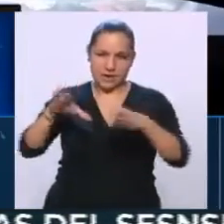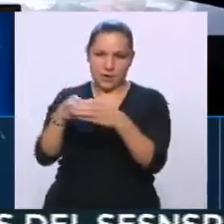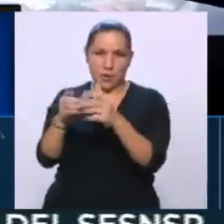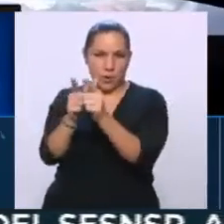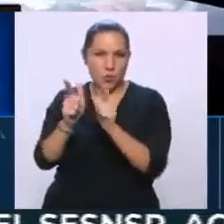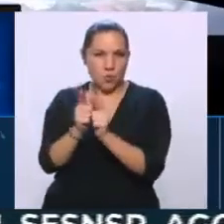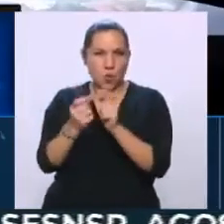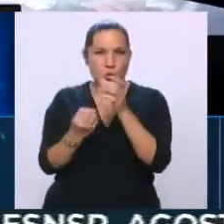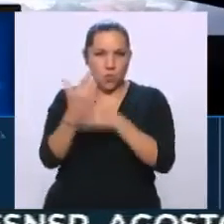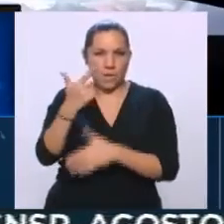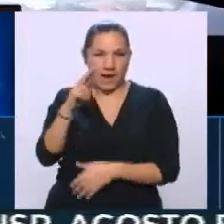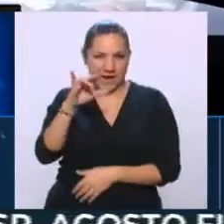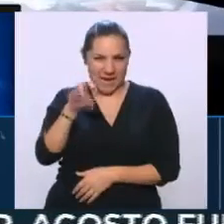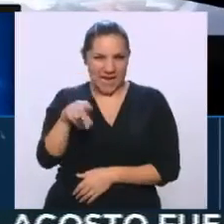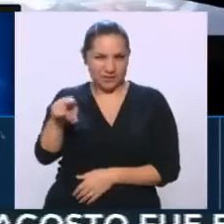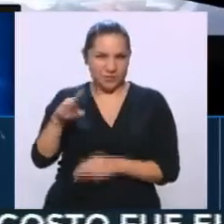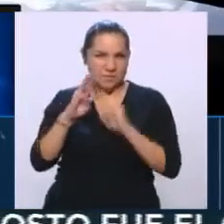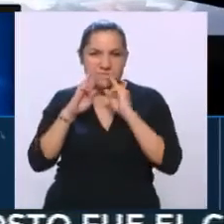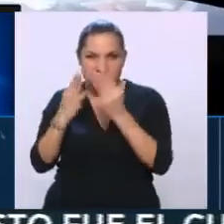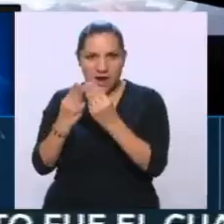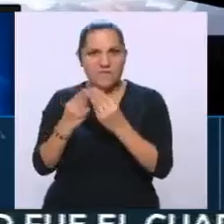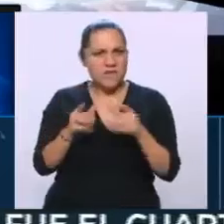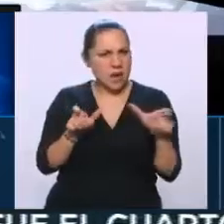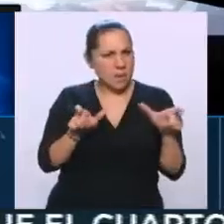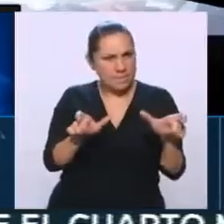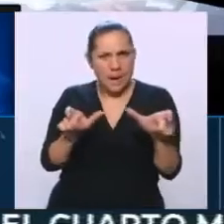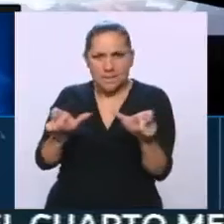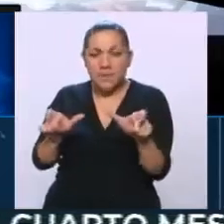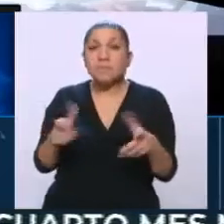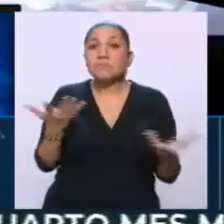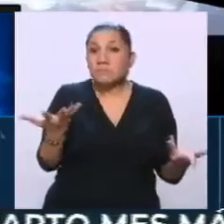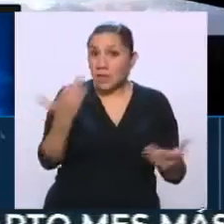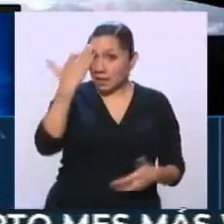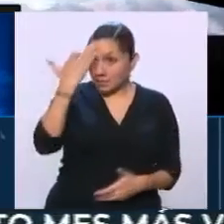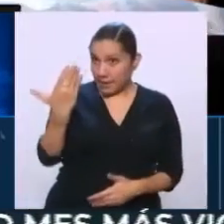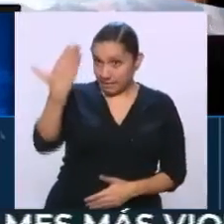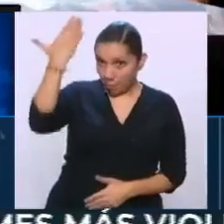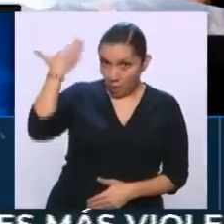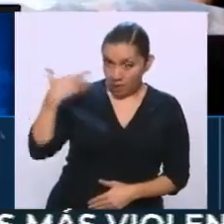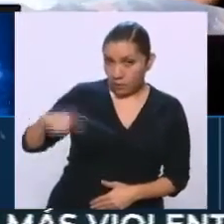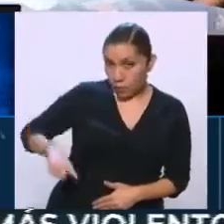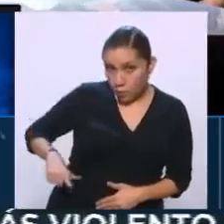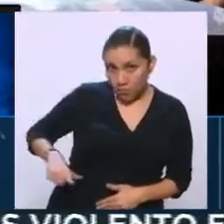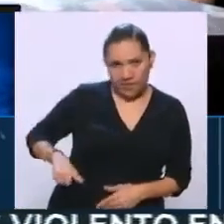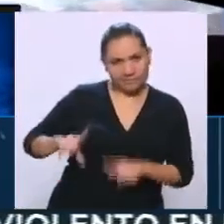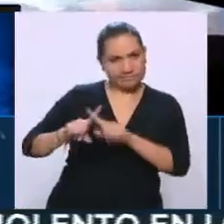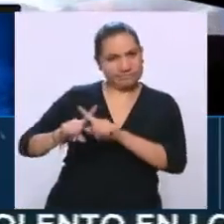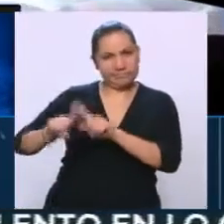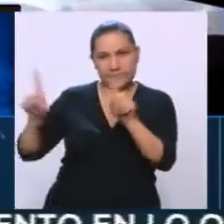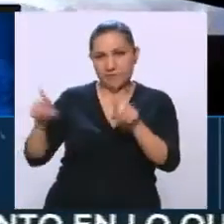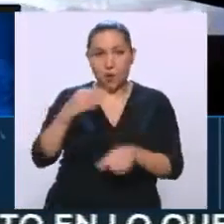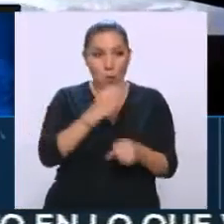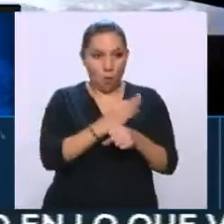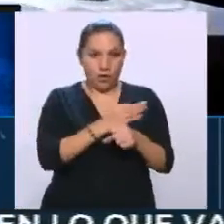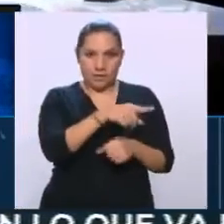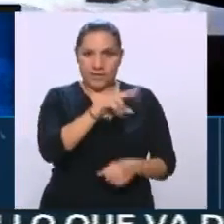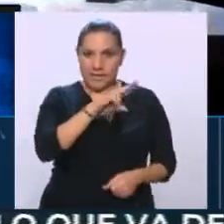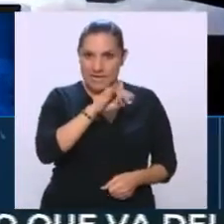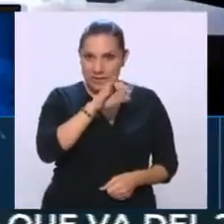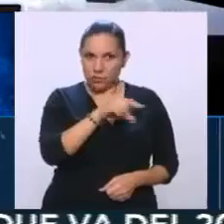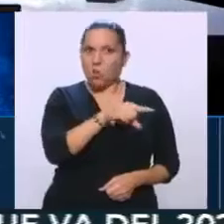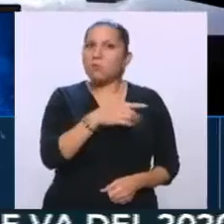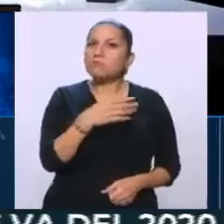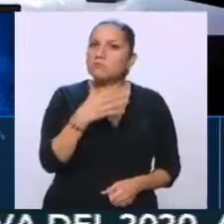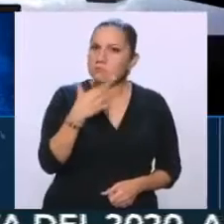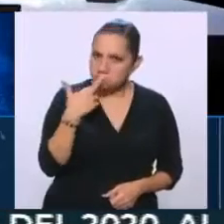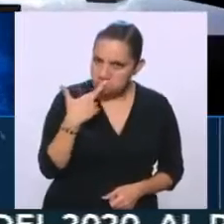diferencia de lo que se venía haciendo en administraciones pasadas, la dependencia que está a cargo de Santiago Nieto es una de las que mejores resultados